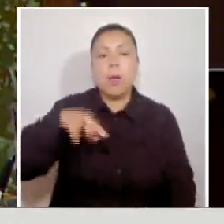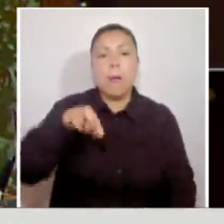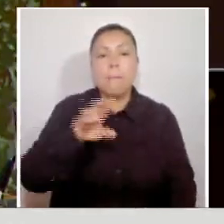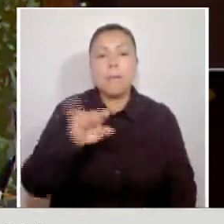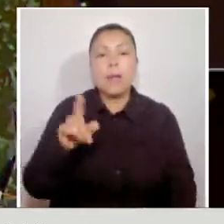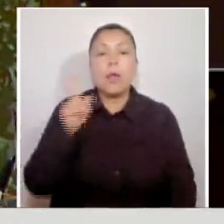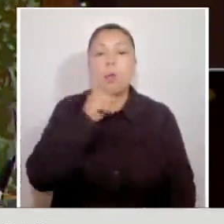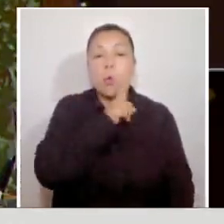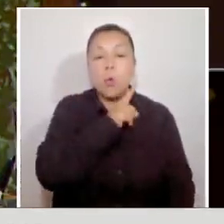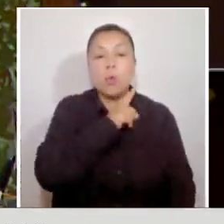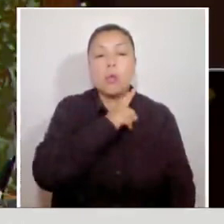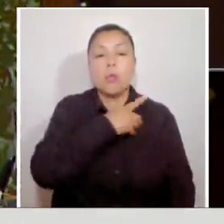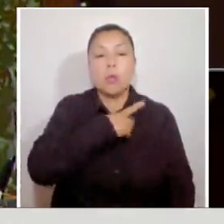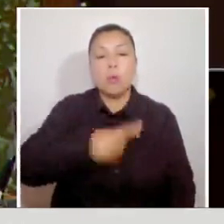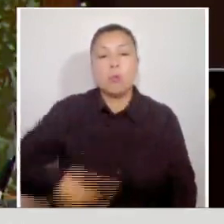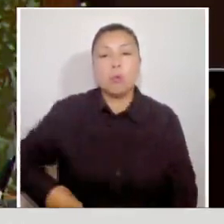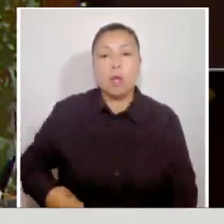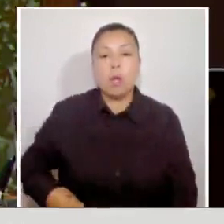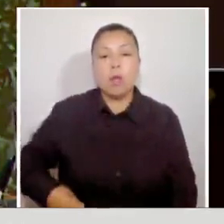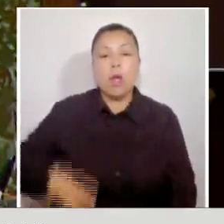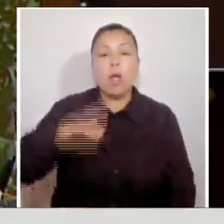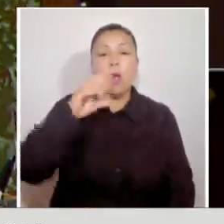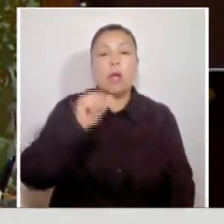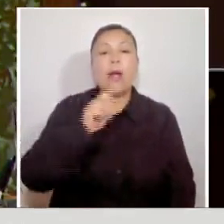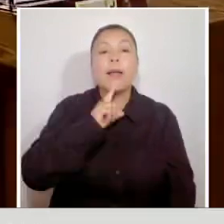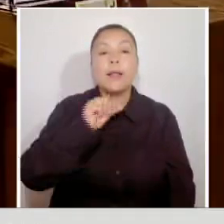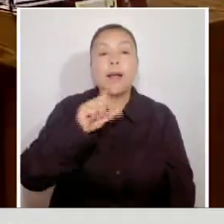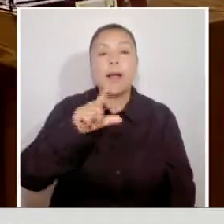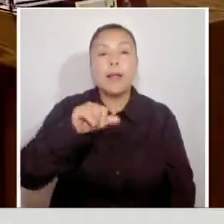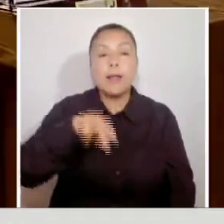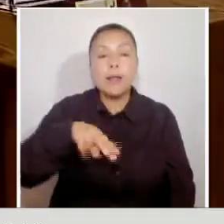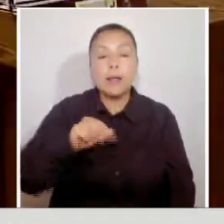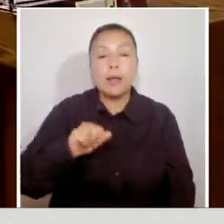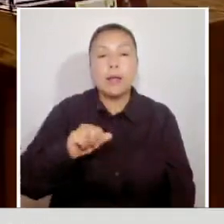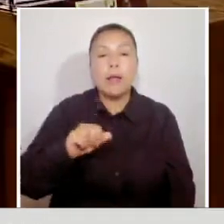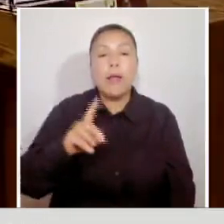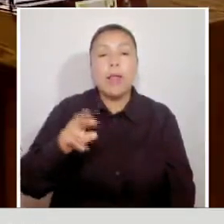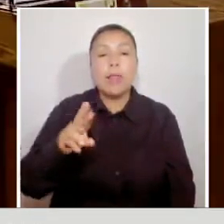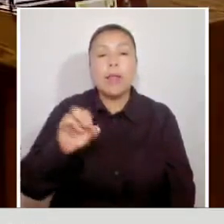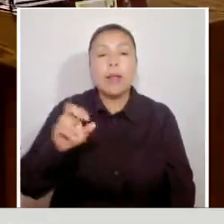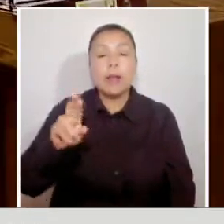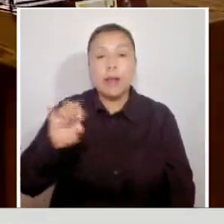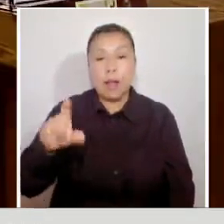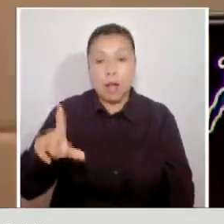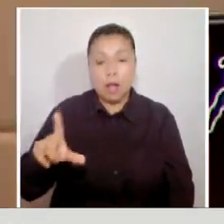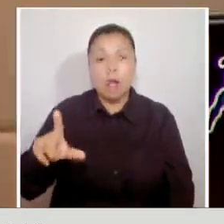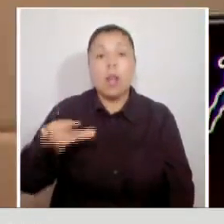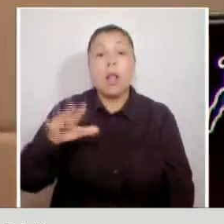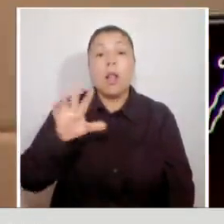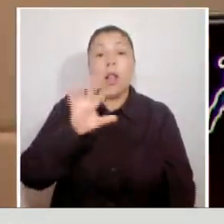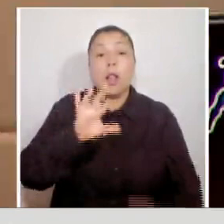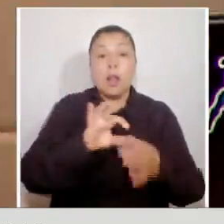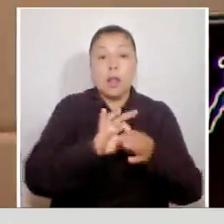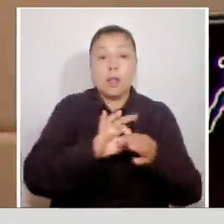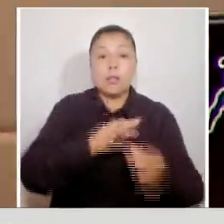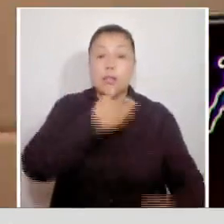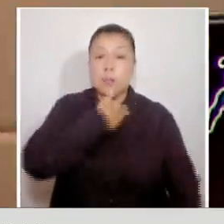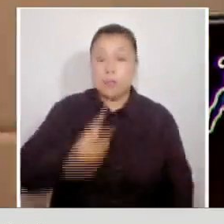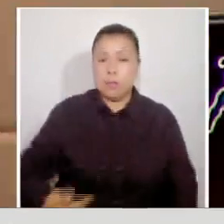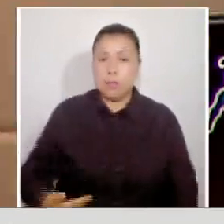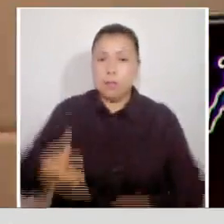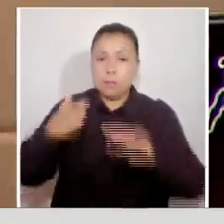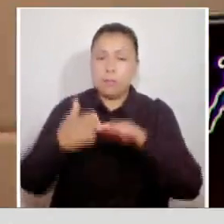palabra la diputada Catalina del Real Gracias presidente presidente